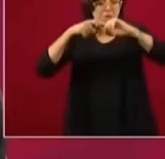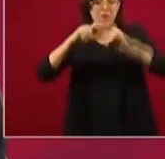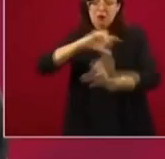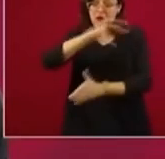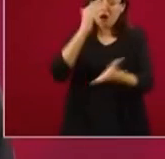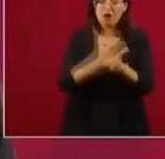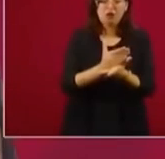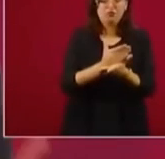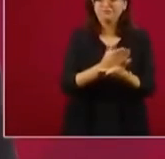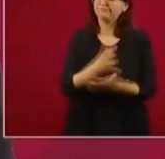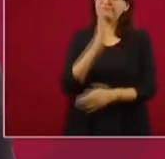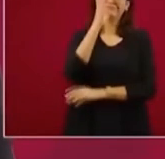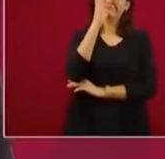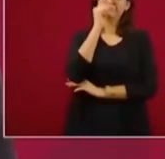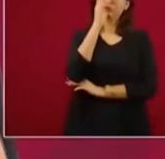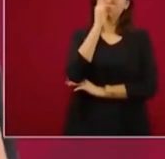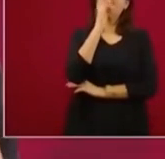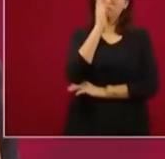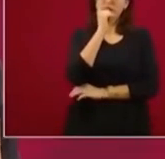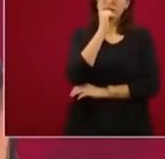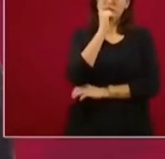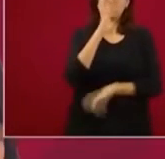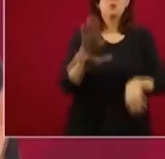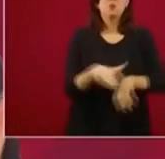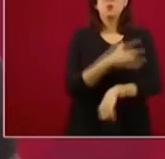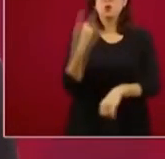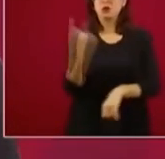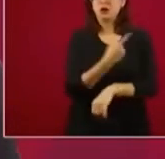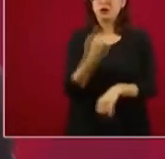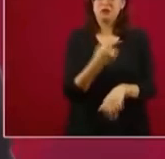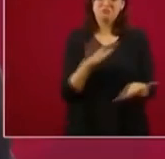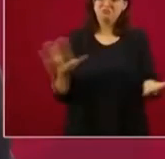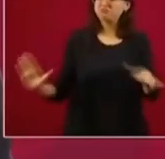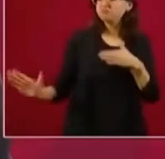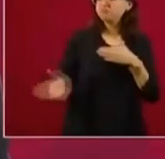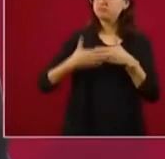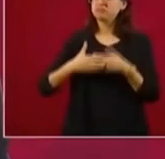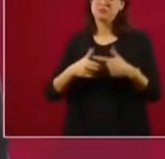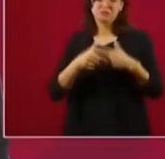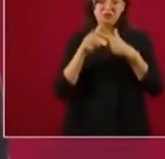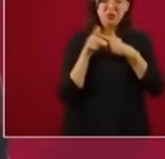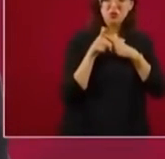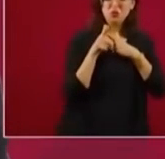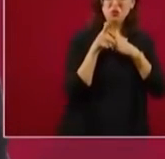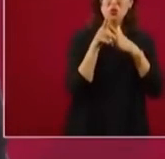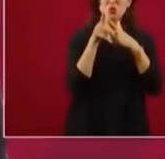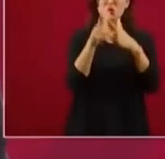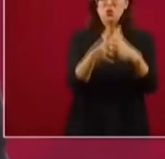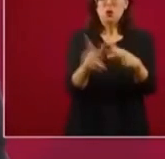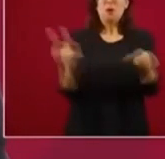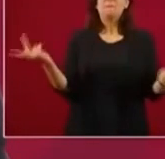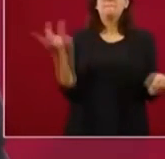hoy López-Gatell maneja sus datos a su gusto, en los gráficos donde él continuamente y